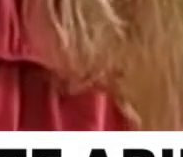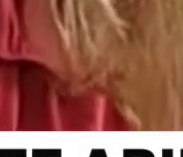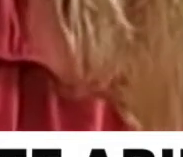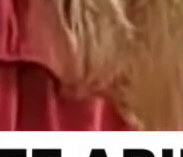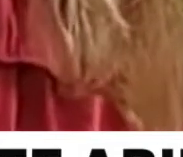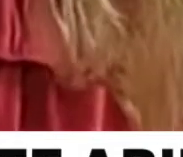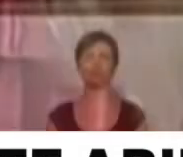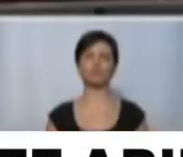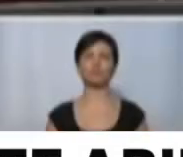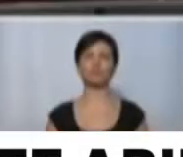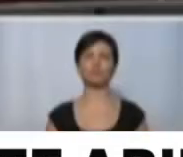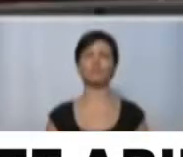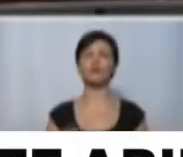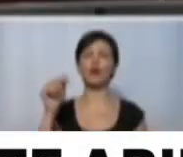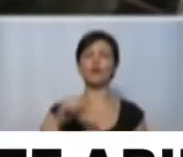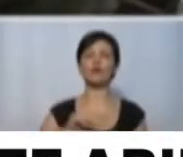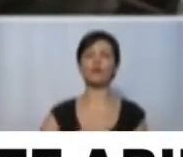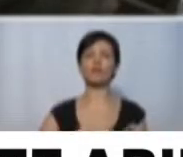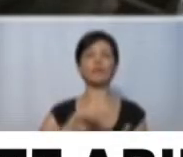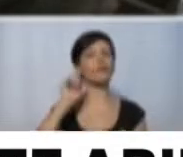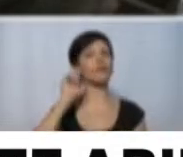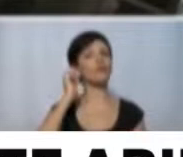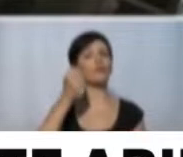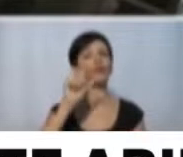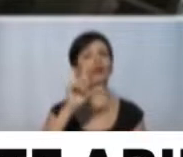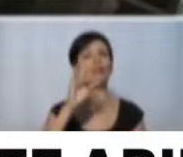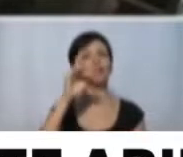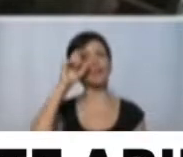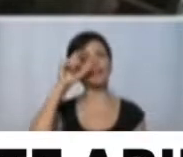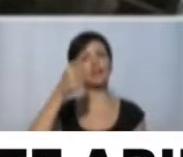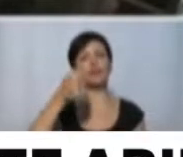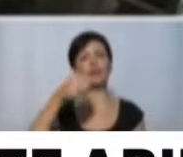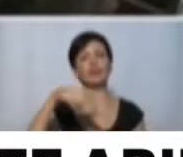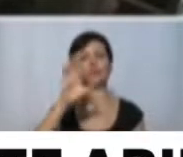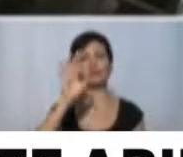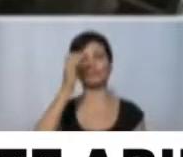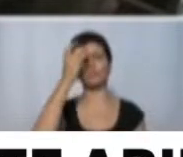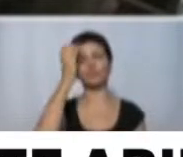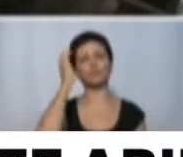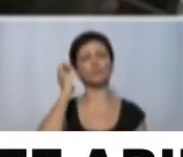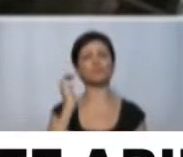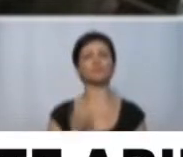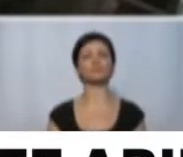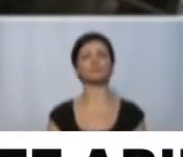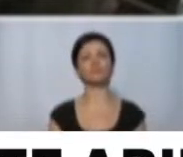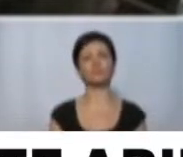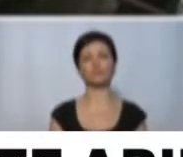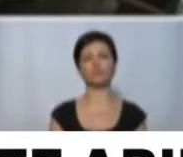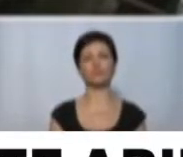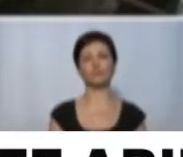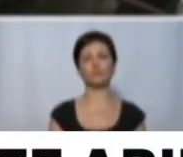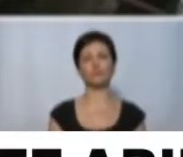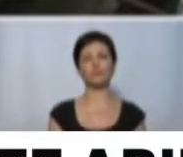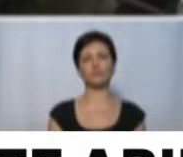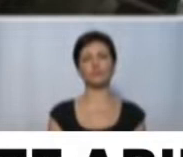nosotros entendemos que es prioritario poder salvaguardar de alguna manera los puestos de trabajo, que son cerca de 6.000